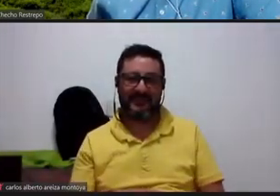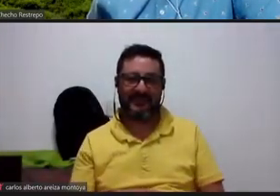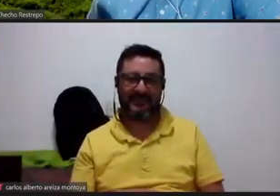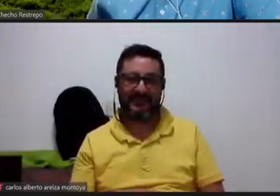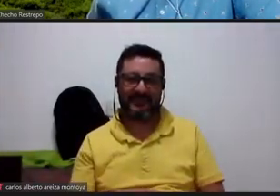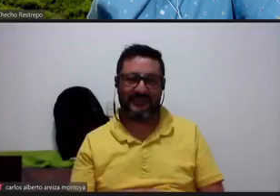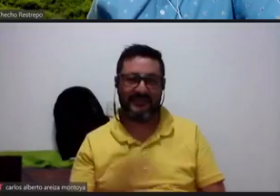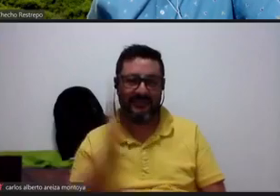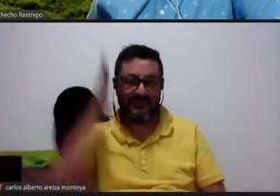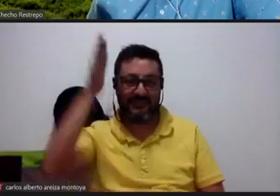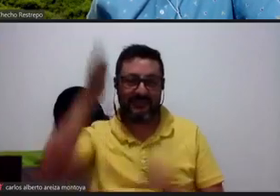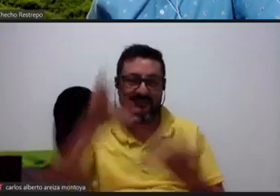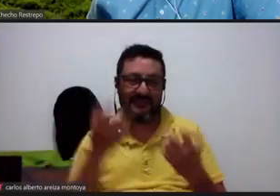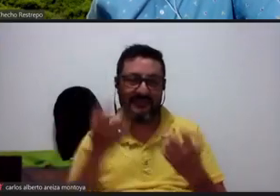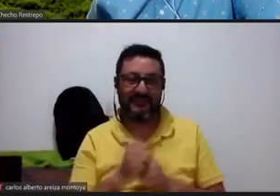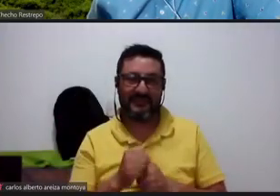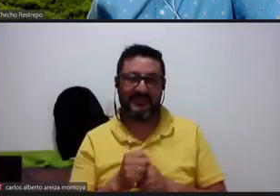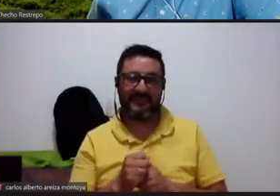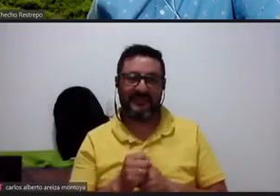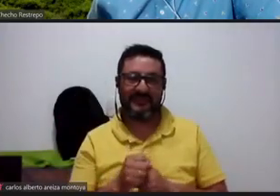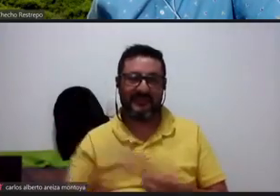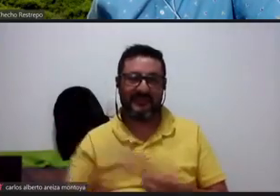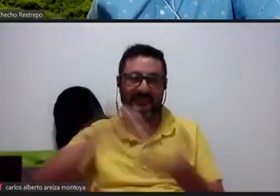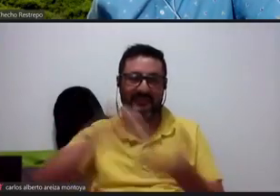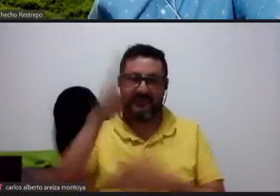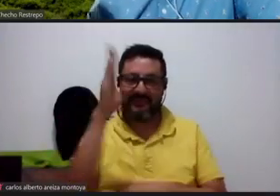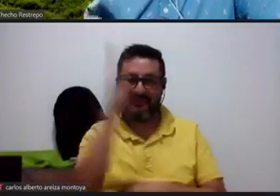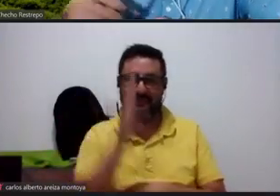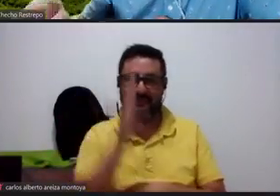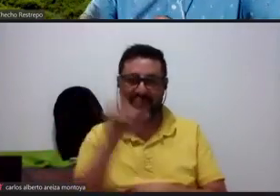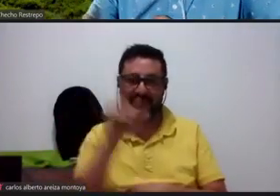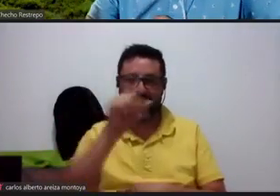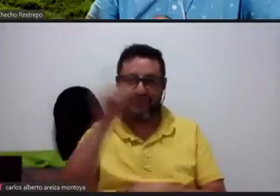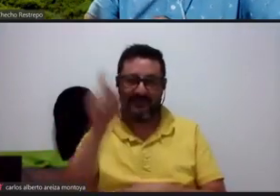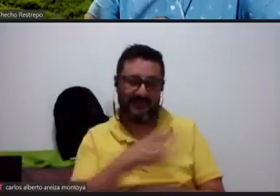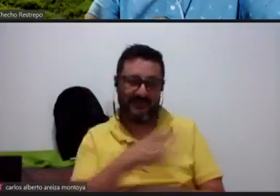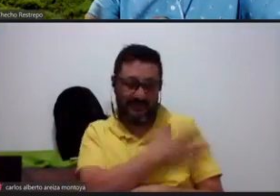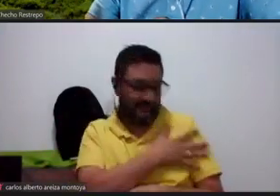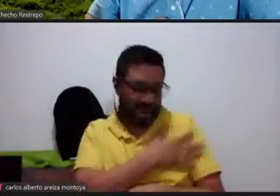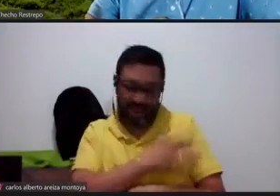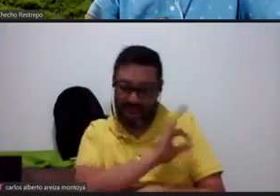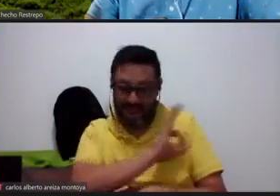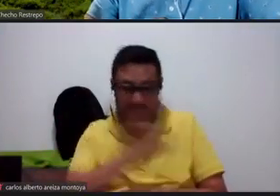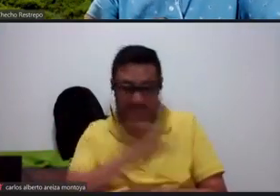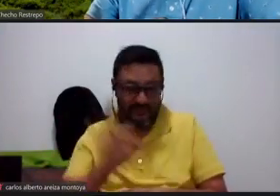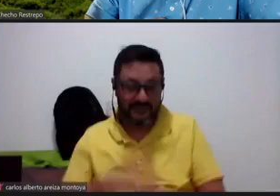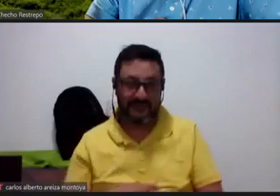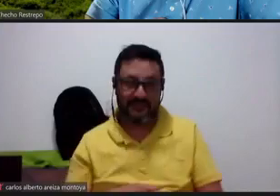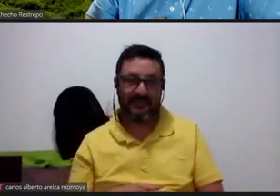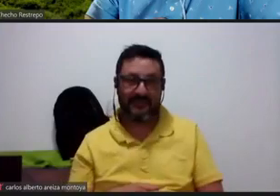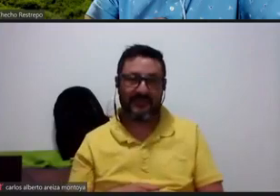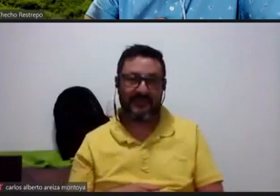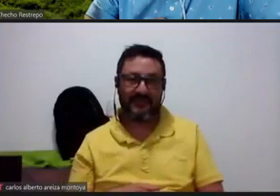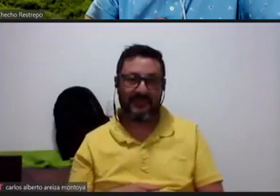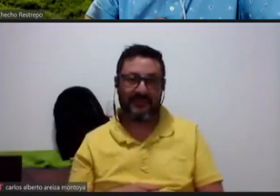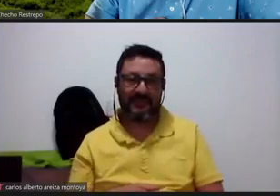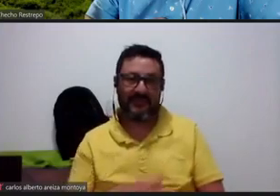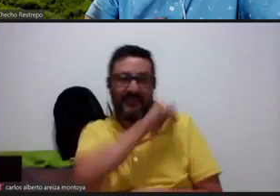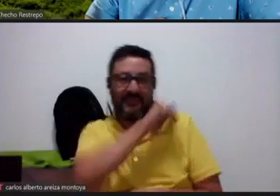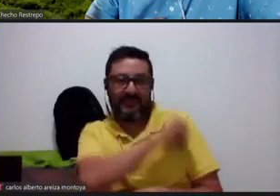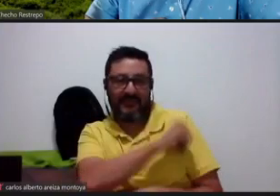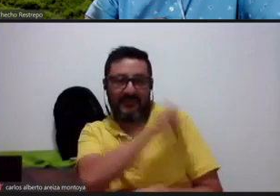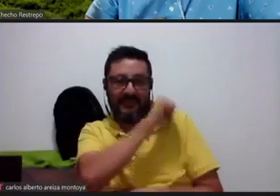proyección? Y yo le dije, no, pues yo quiero ir a los próximos Juegos Olímpicos. Entonces él, sin revisarme la resonancia, nada, me dijo, no, yo no lo opero. Yo fui como